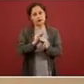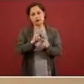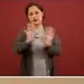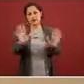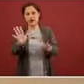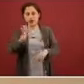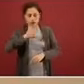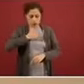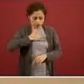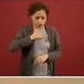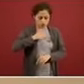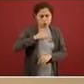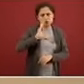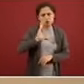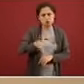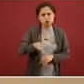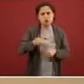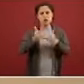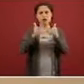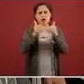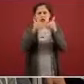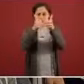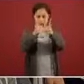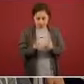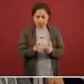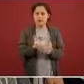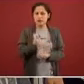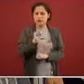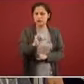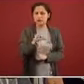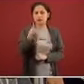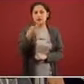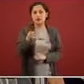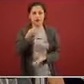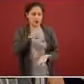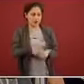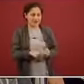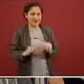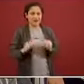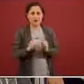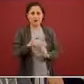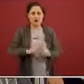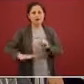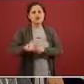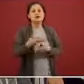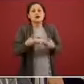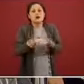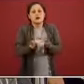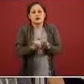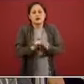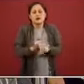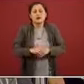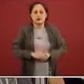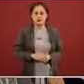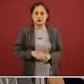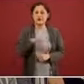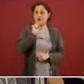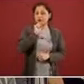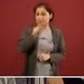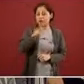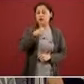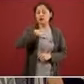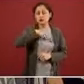a ello. Ya hemos dicho también desde el principio que estamos conscientes que en México la mitad de la